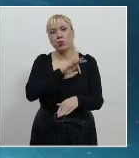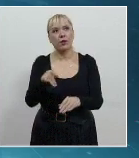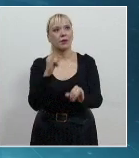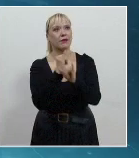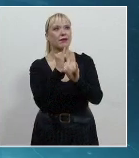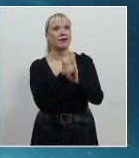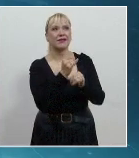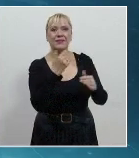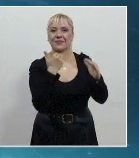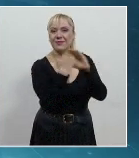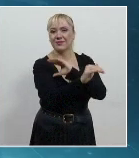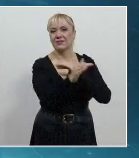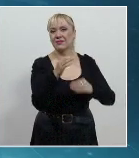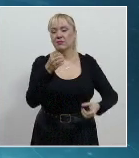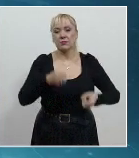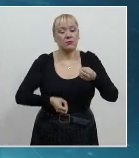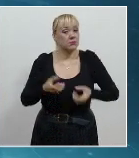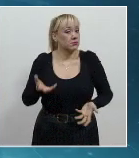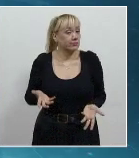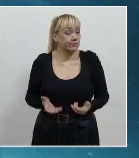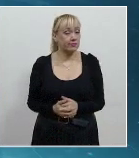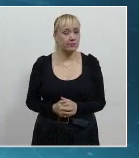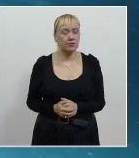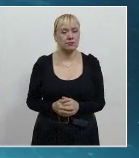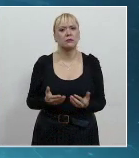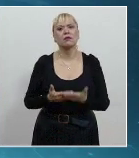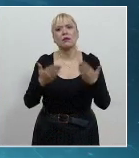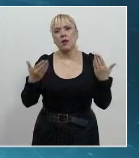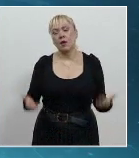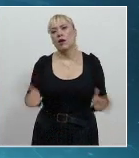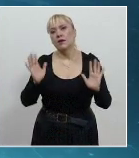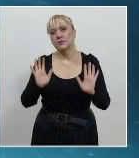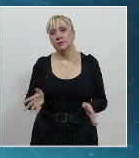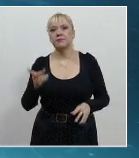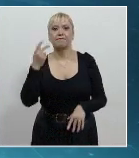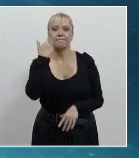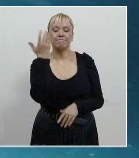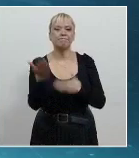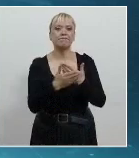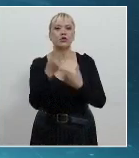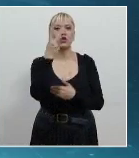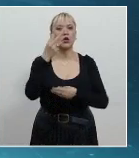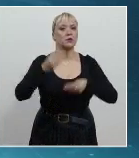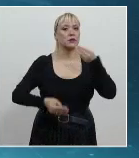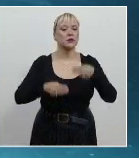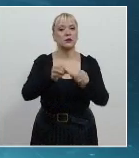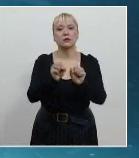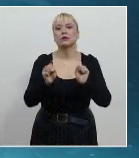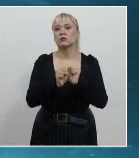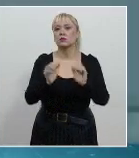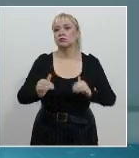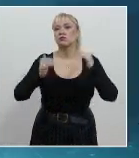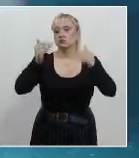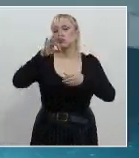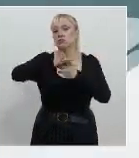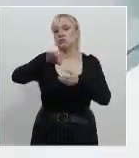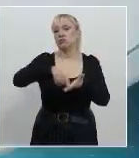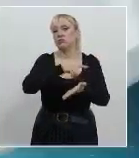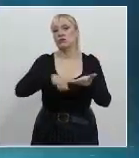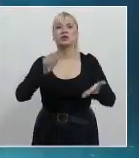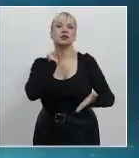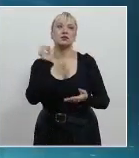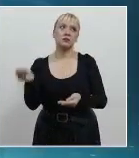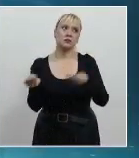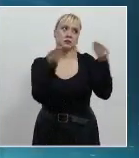Lanzan convocatoria para que el Pleno defina ternas para designar a 2 magistrados de la Sala Superior del Tribunal Electoral.